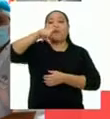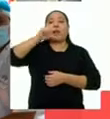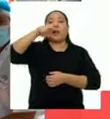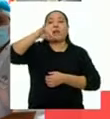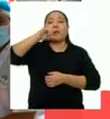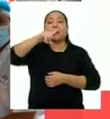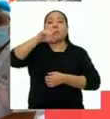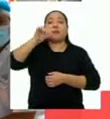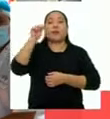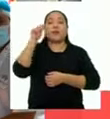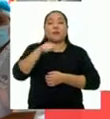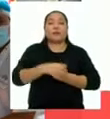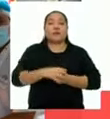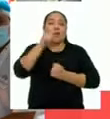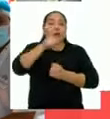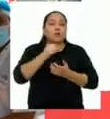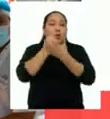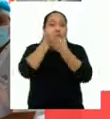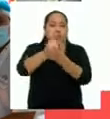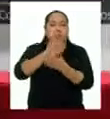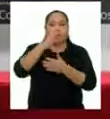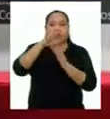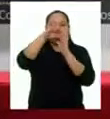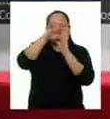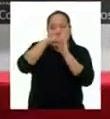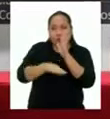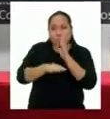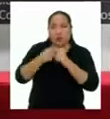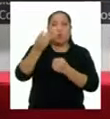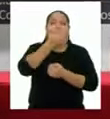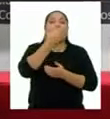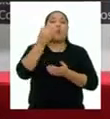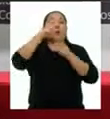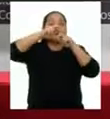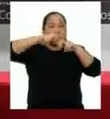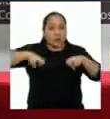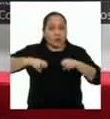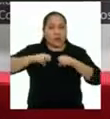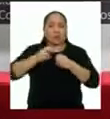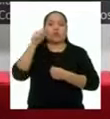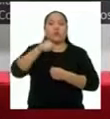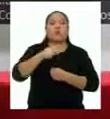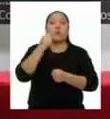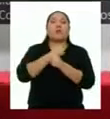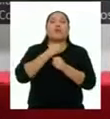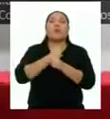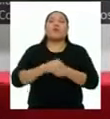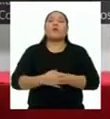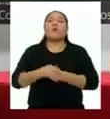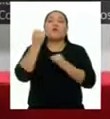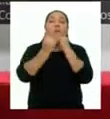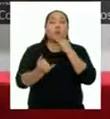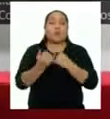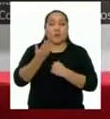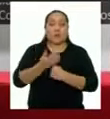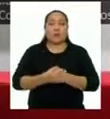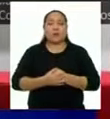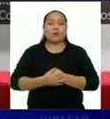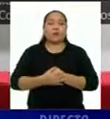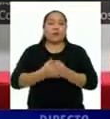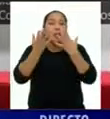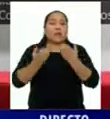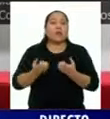Datos Abiertos, la cual contribuirá a producir más y mejor investigación sobre el mercado laboral. Finalmente,